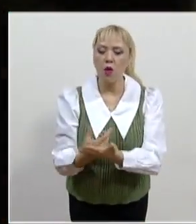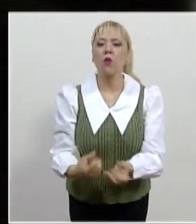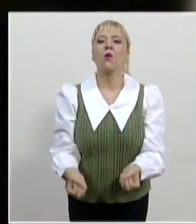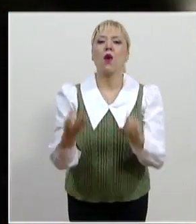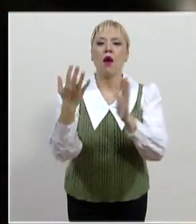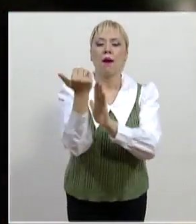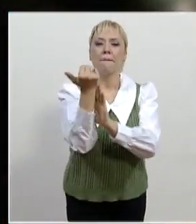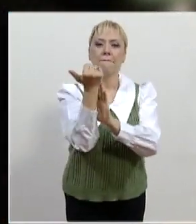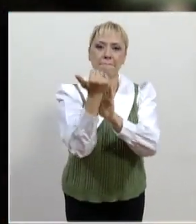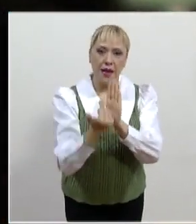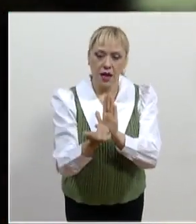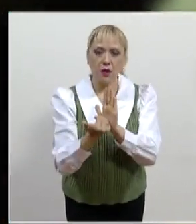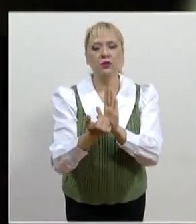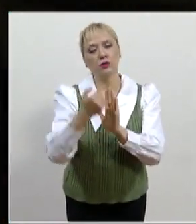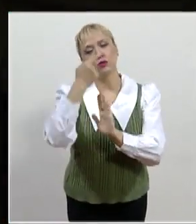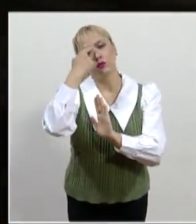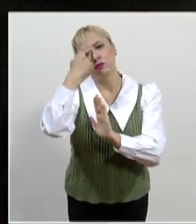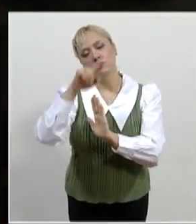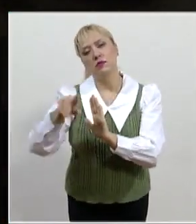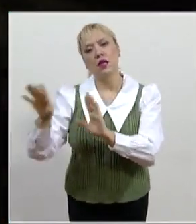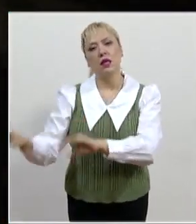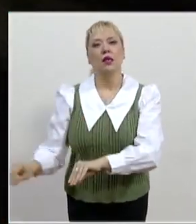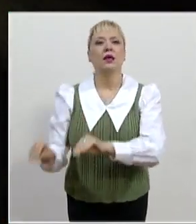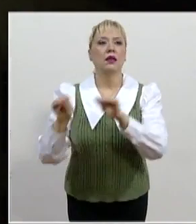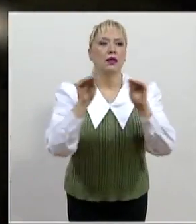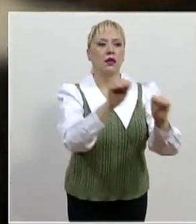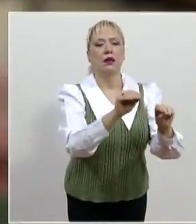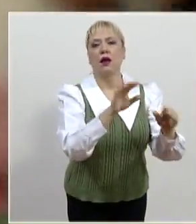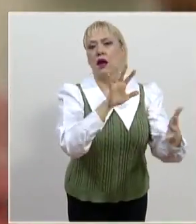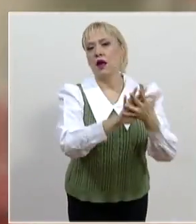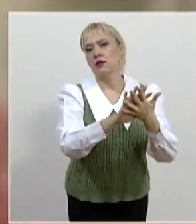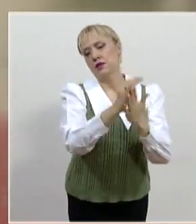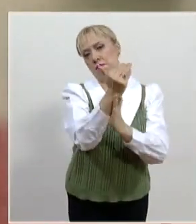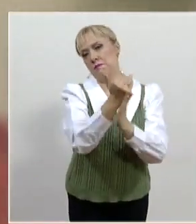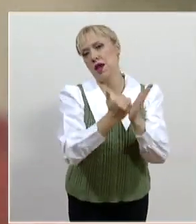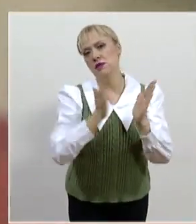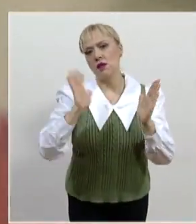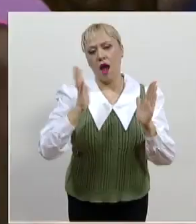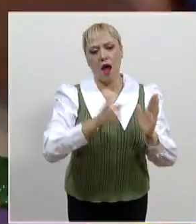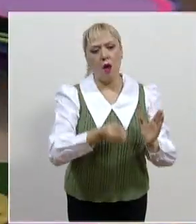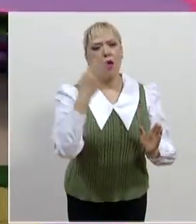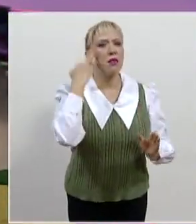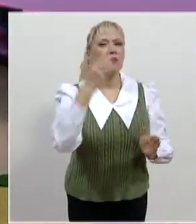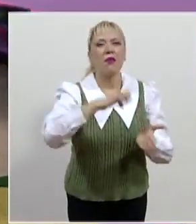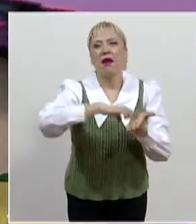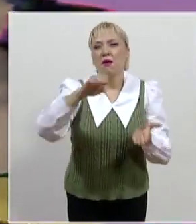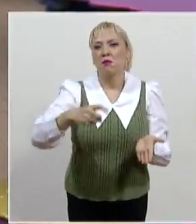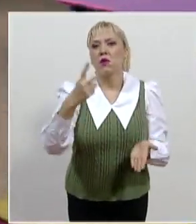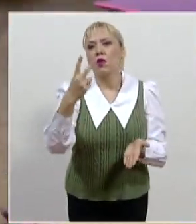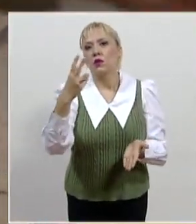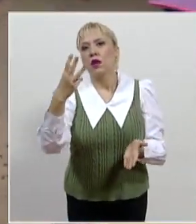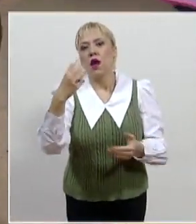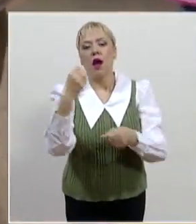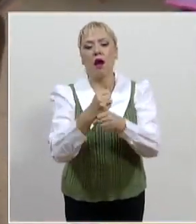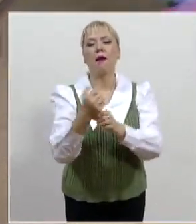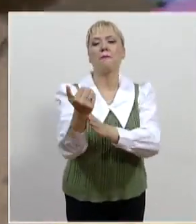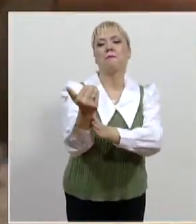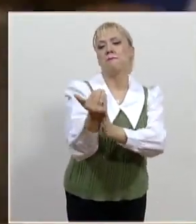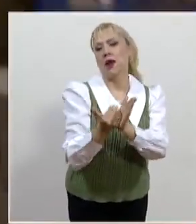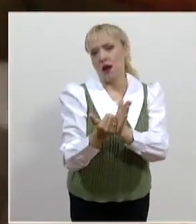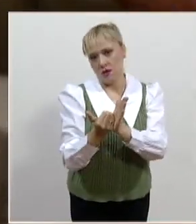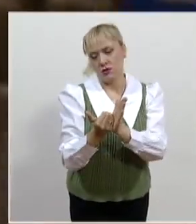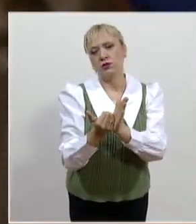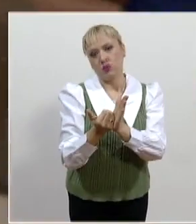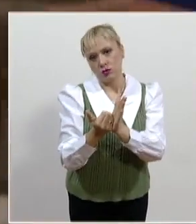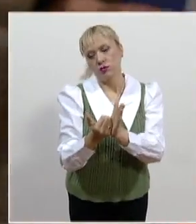prisión preventiva o arresto domiciliario a la sentencia. Con ello, se podrá definir con precisión cuándo se dará por cumplida